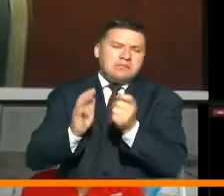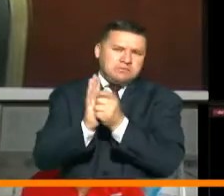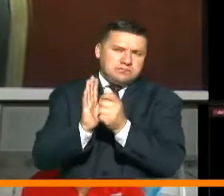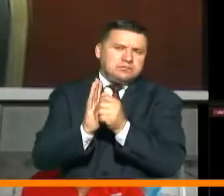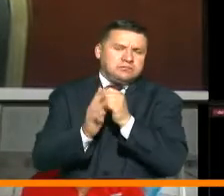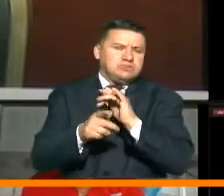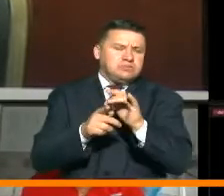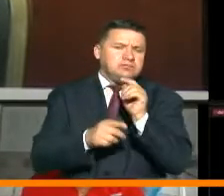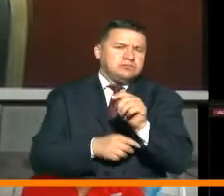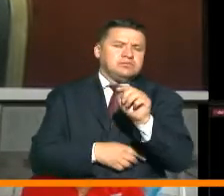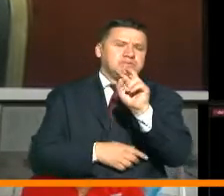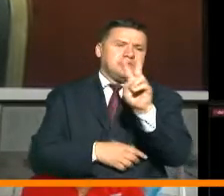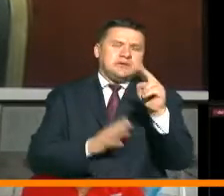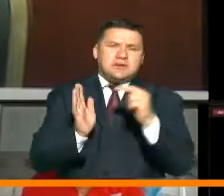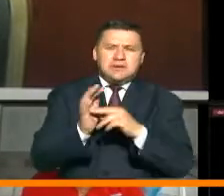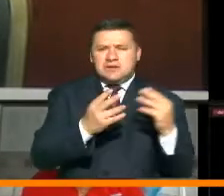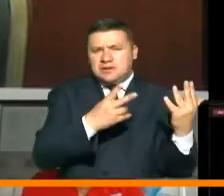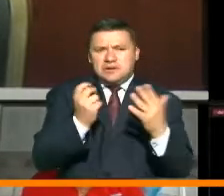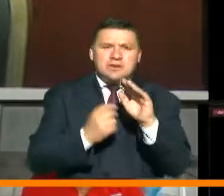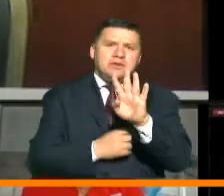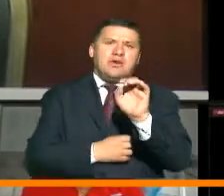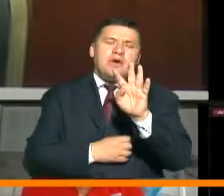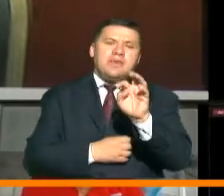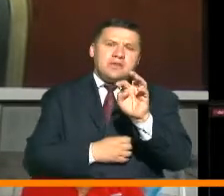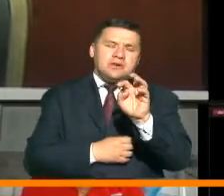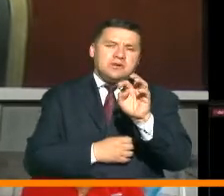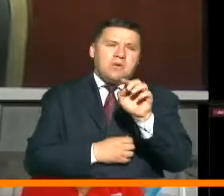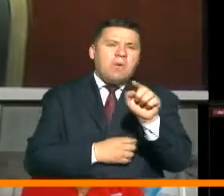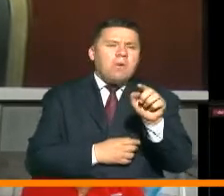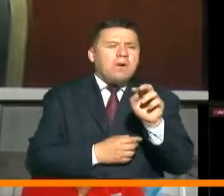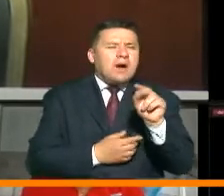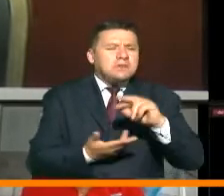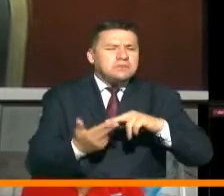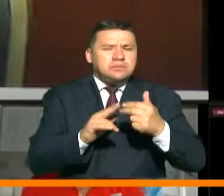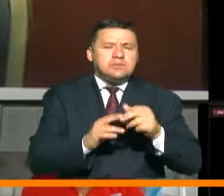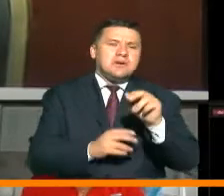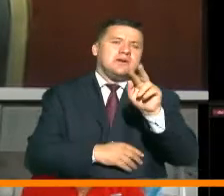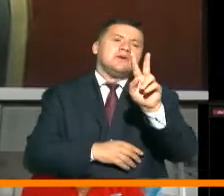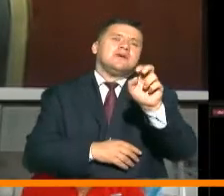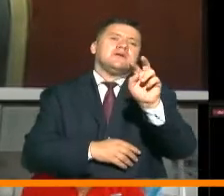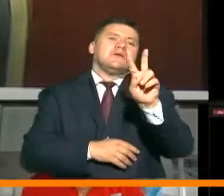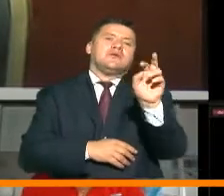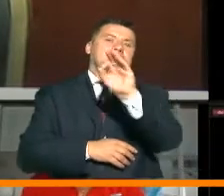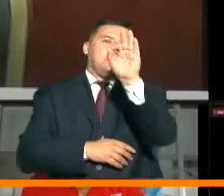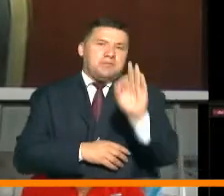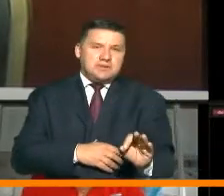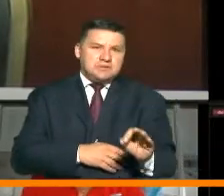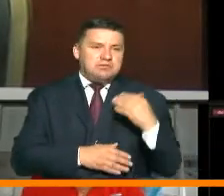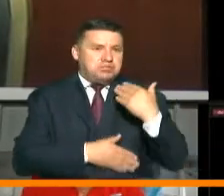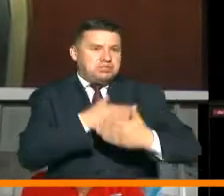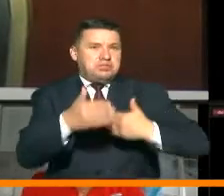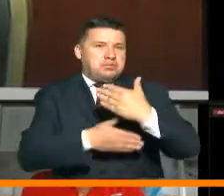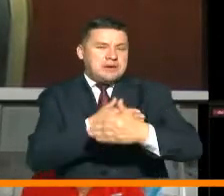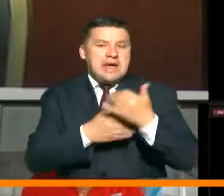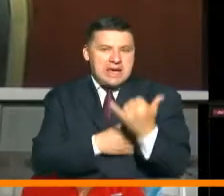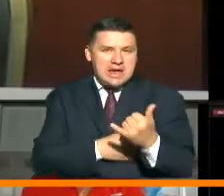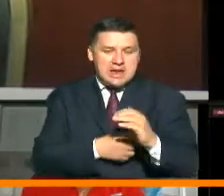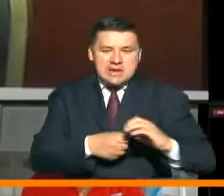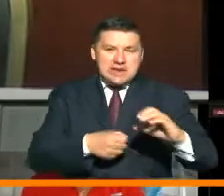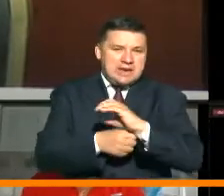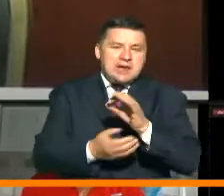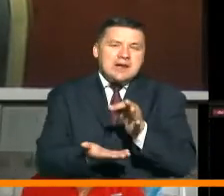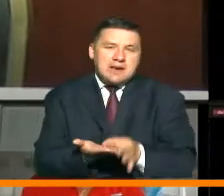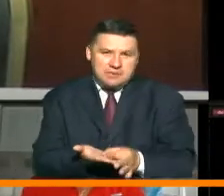se han aplicado 22 mil 798 que equivale a un 72 por ciento de avance acá en la ciudad